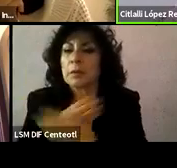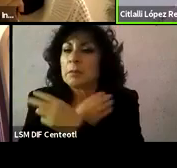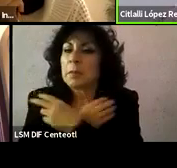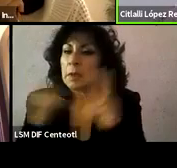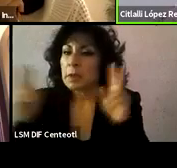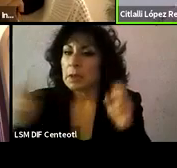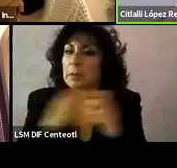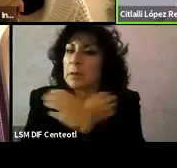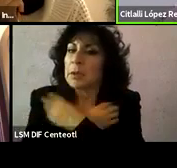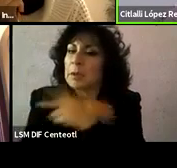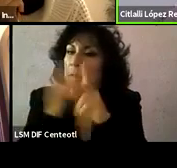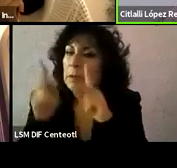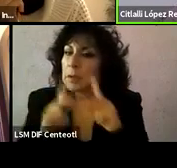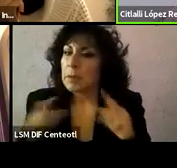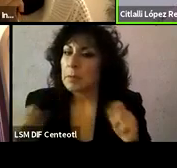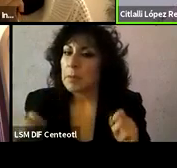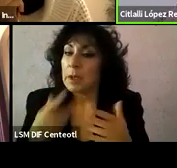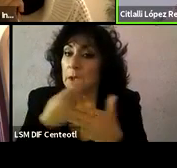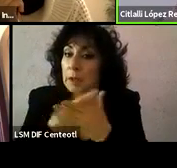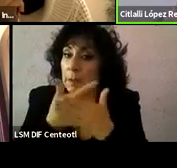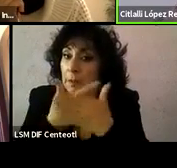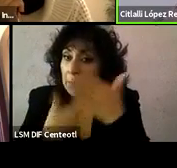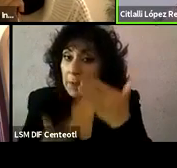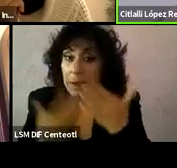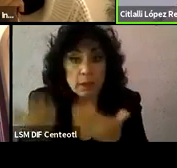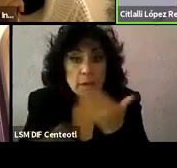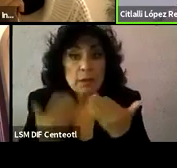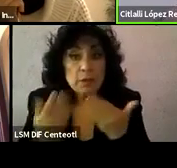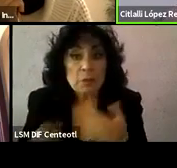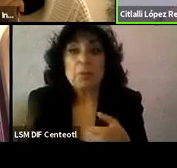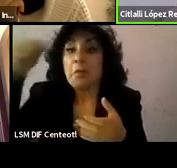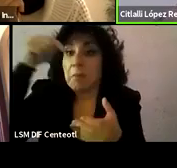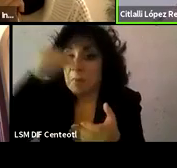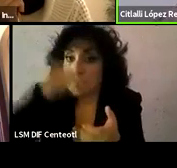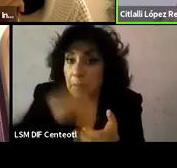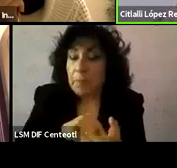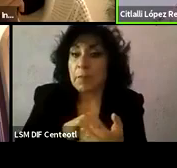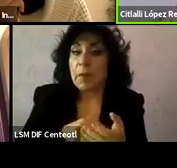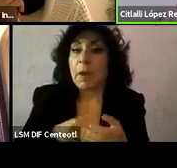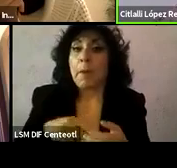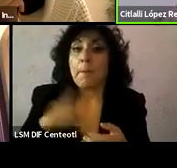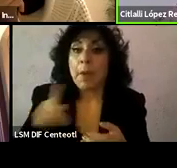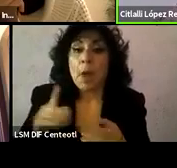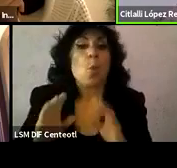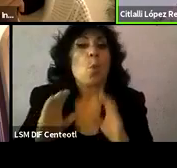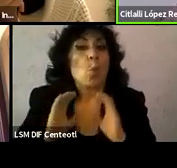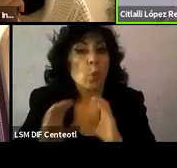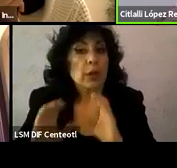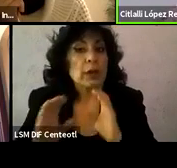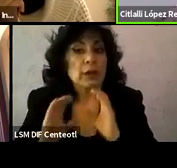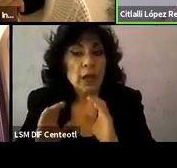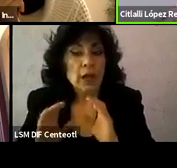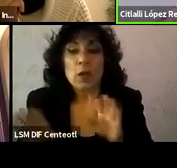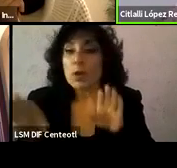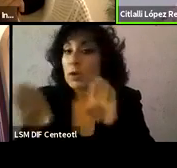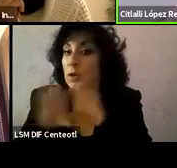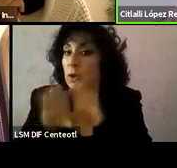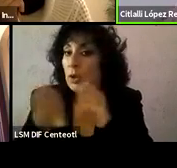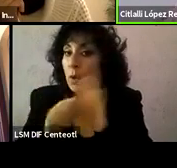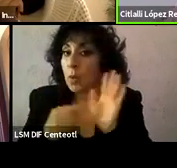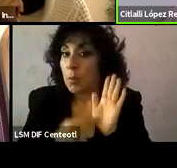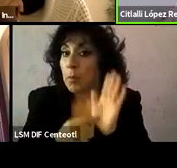estar en el currículum, pero hay que tener un montón de cuidado sobre cómo se plantea en el currículum, porque si se plantea como